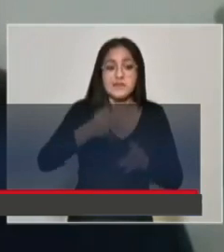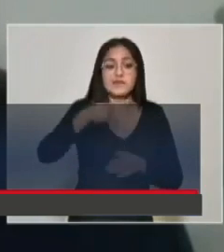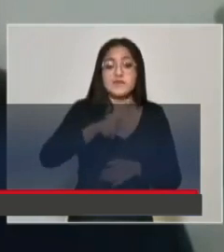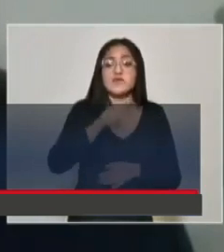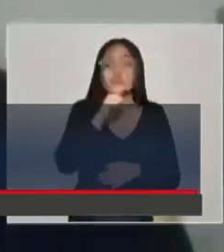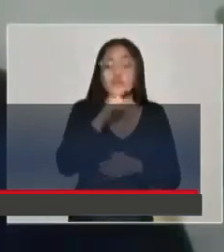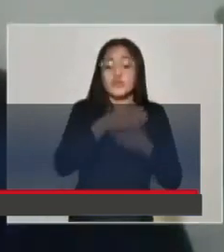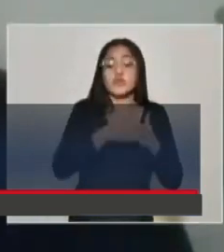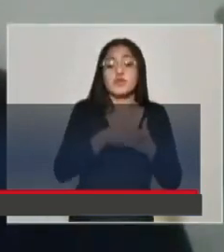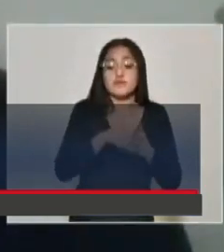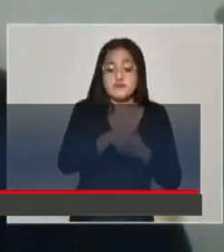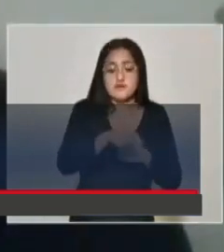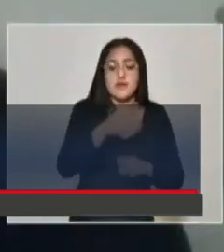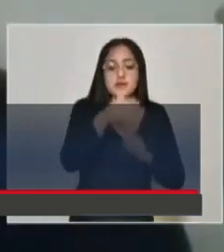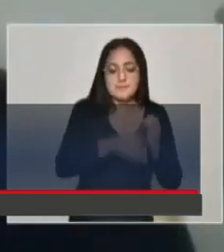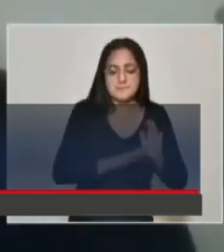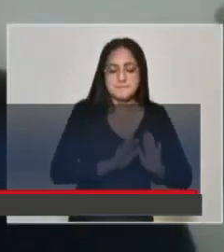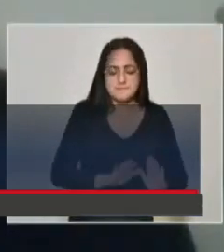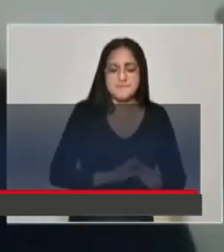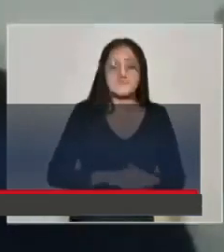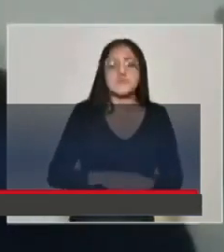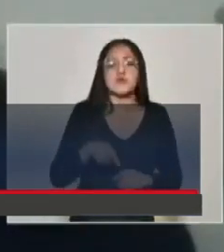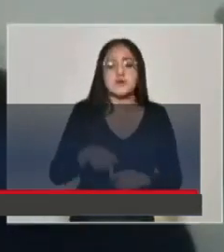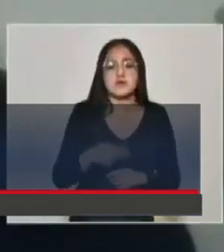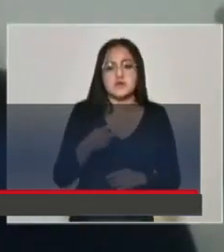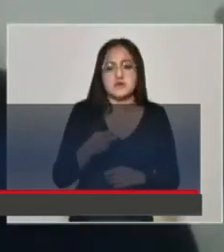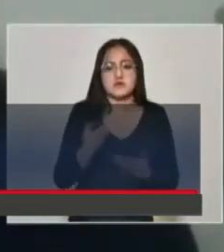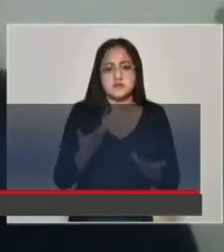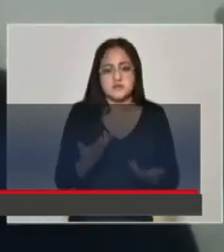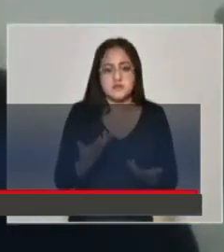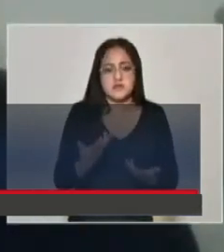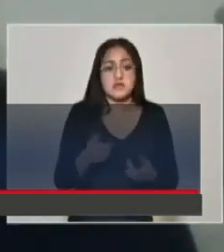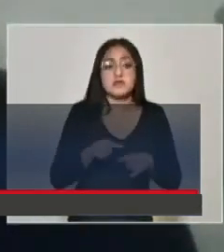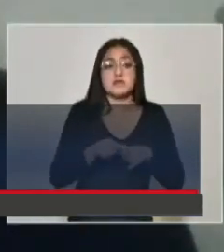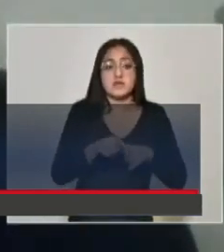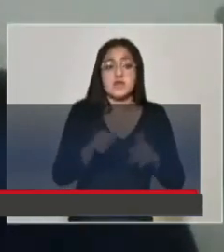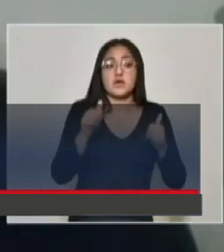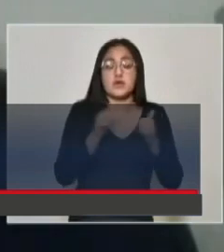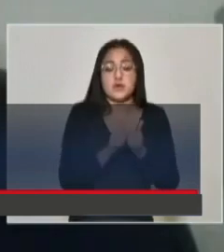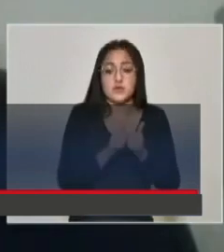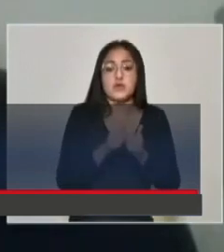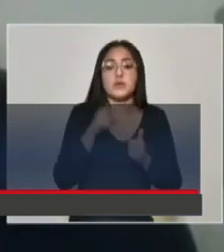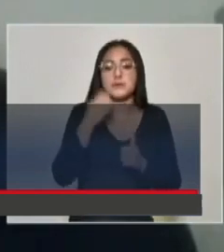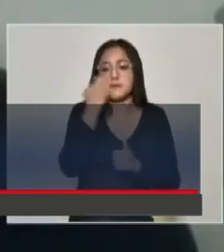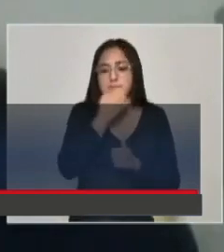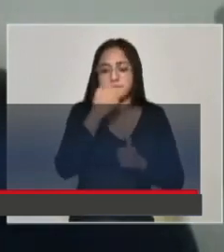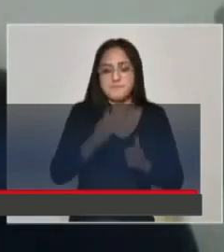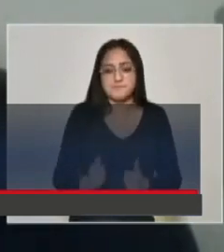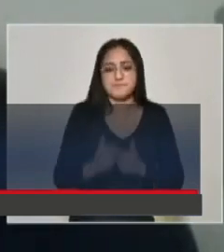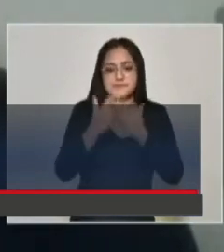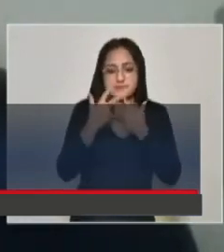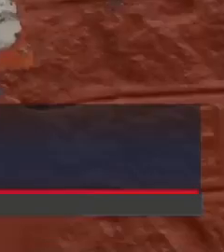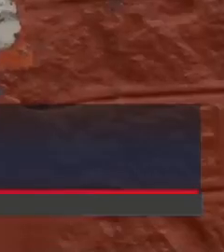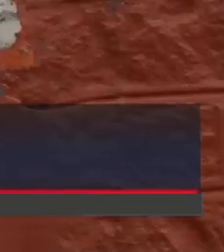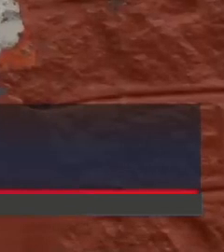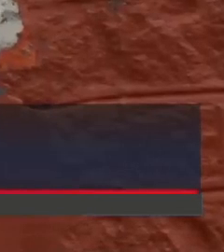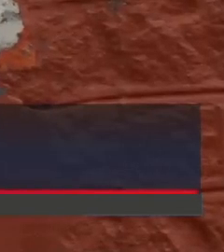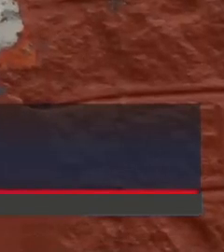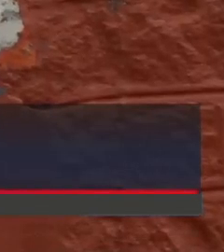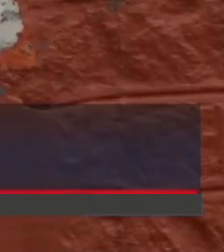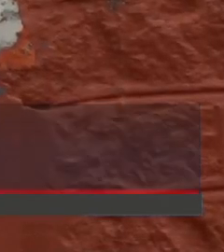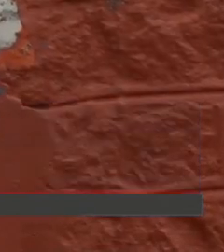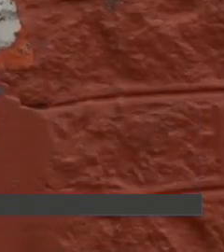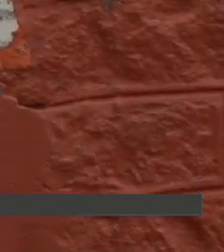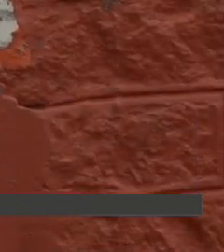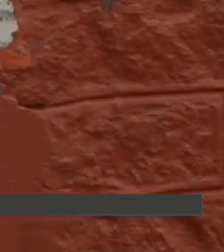muy próximas a terminarse. Y estas, por lo tanto, continúan su proceso educativo a distancia.